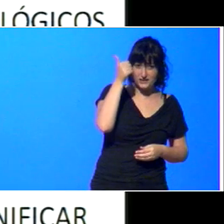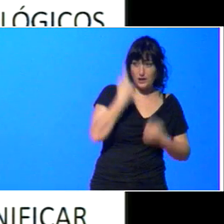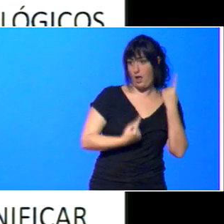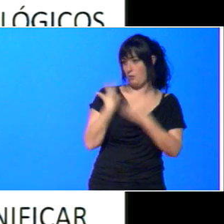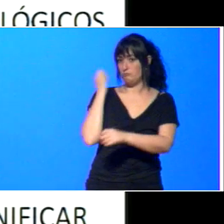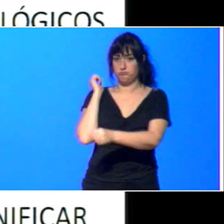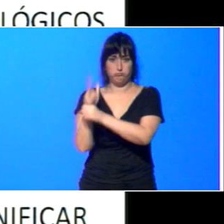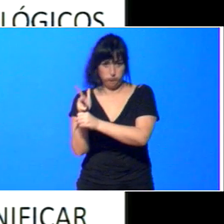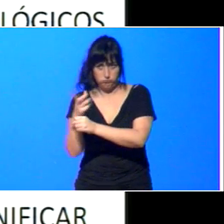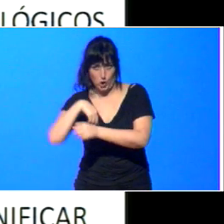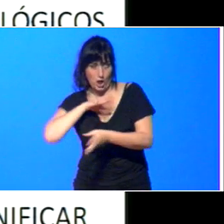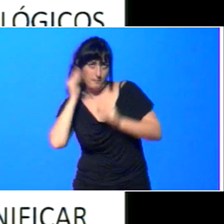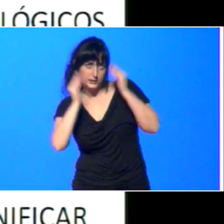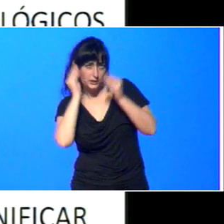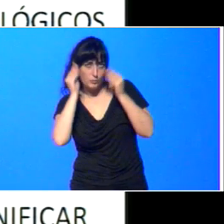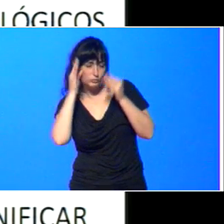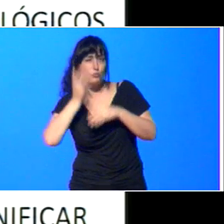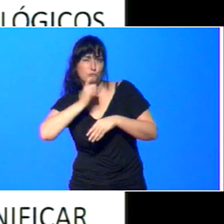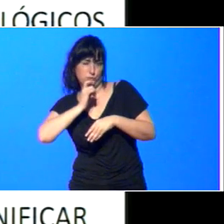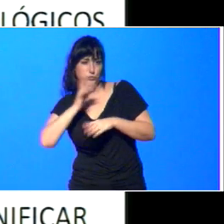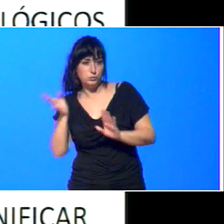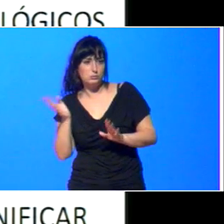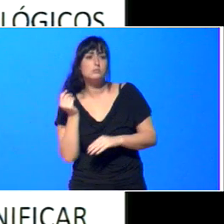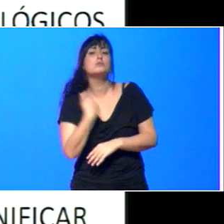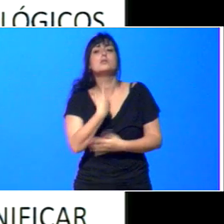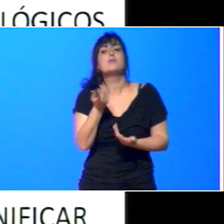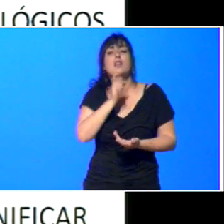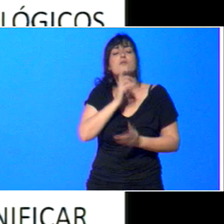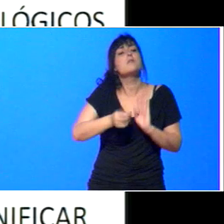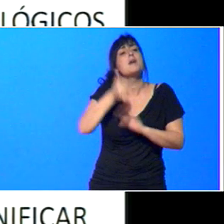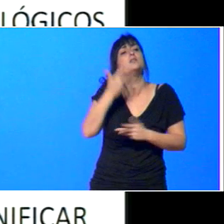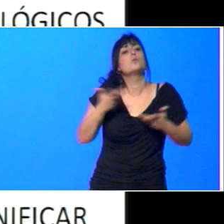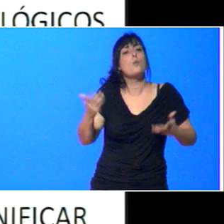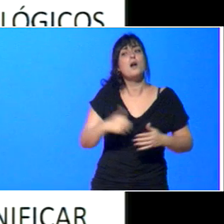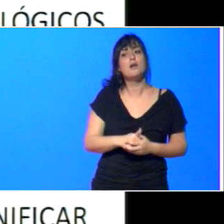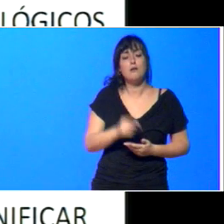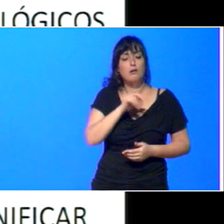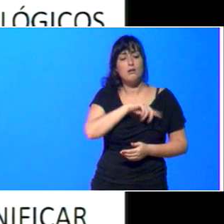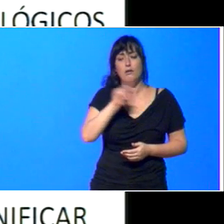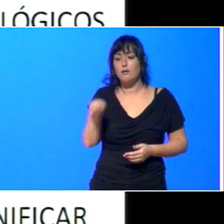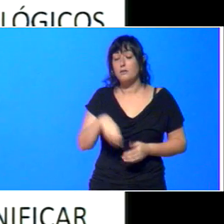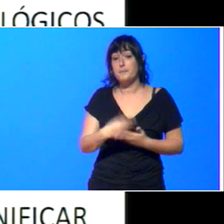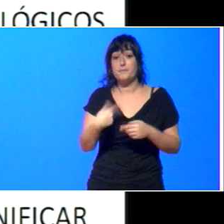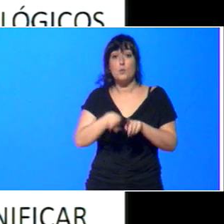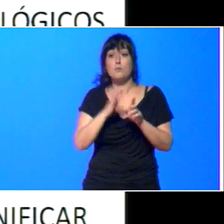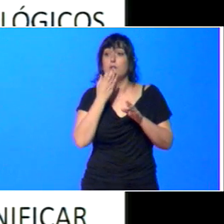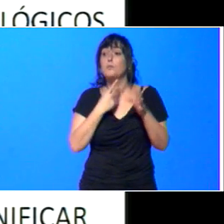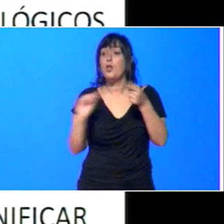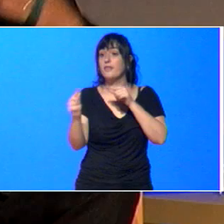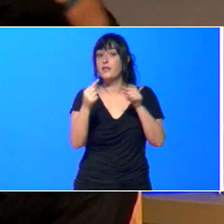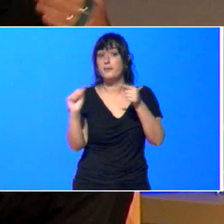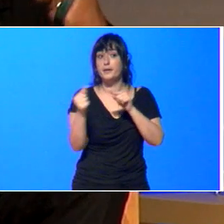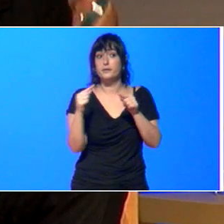nos hemos planteado? Por lo tanto, tal vez eso nos tiene que hacer pensar, y eso será motivo de debate o de discusión, de